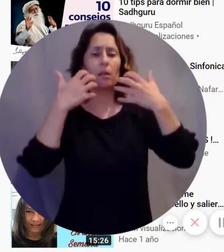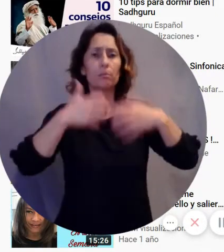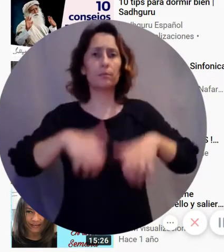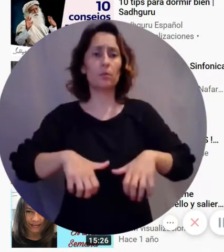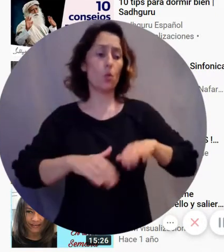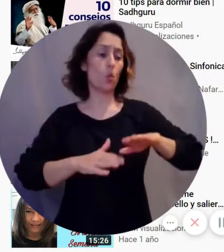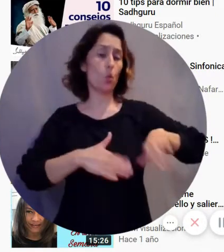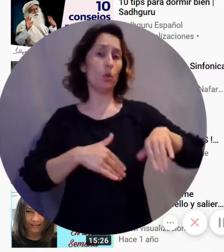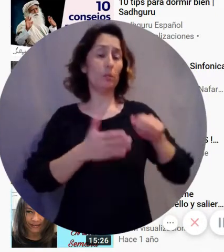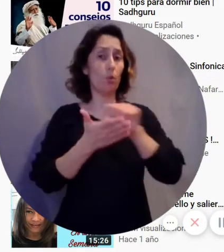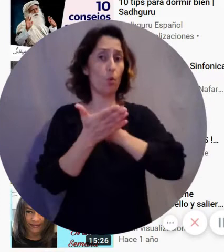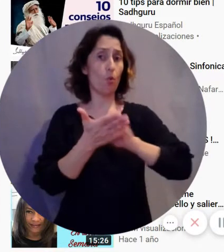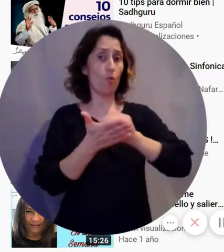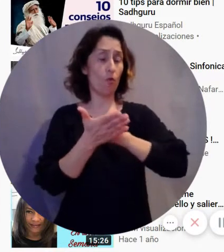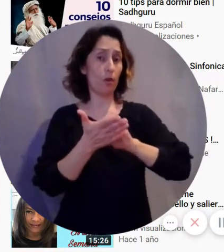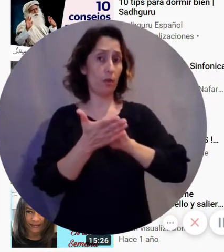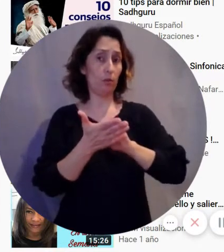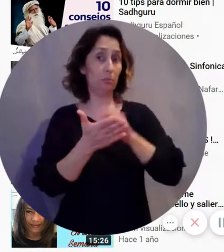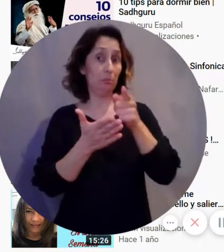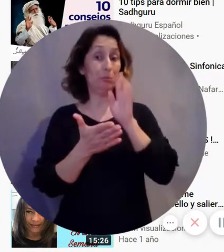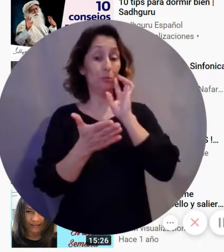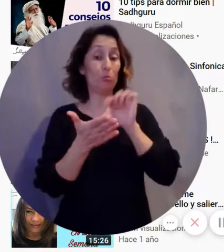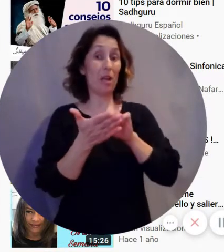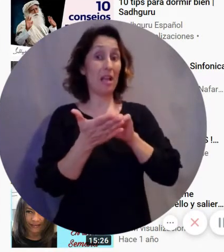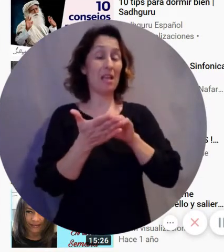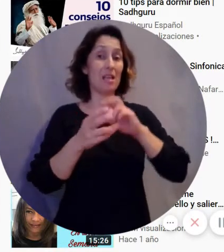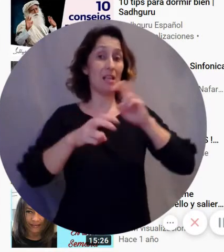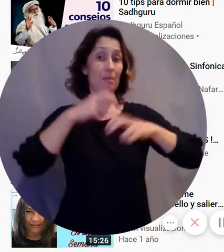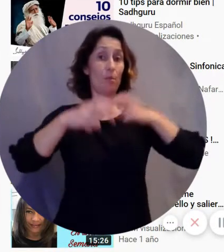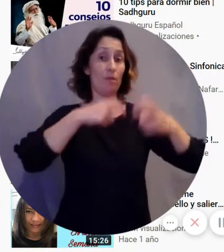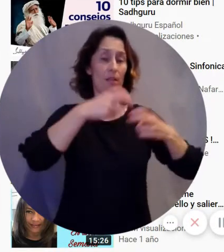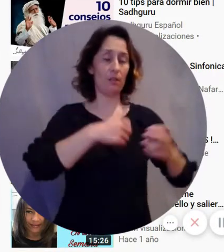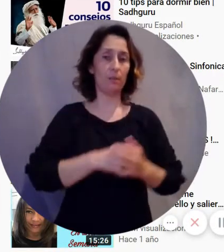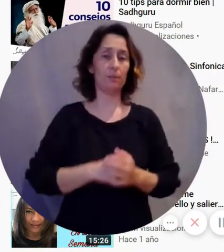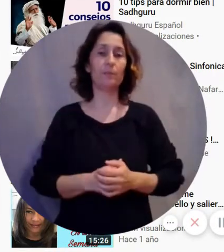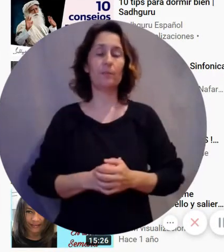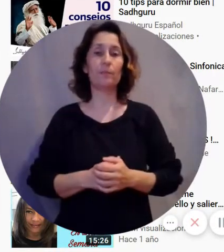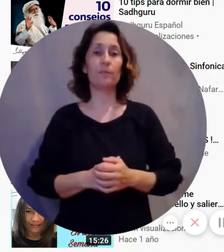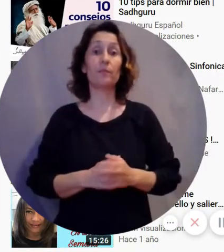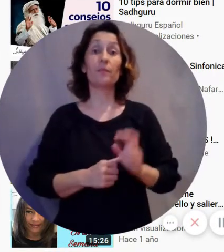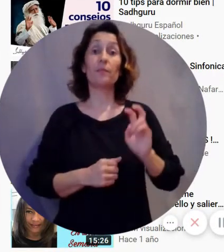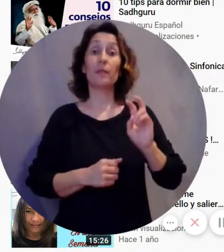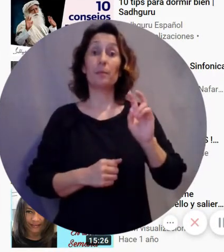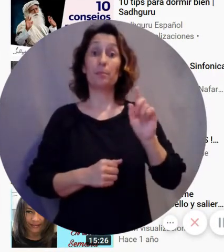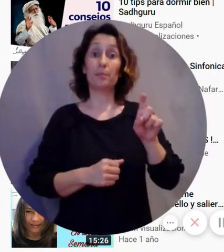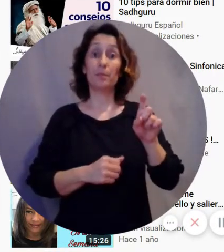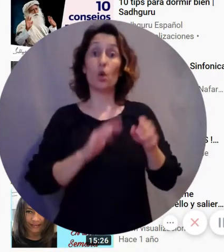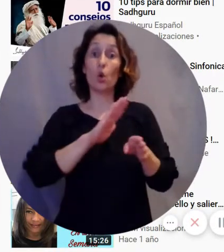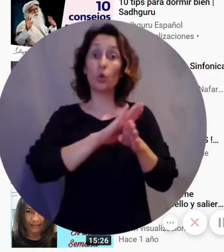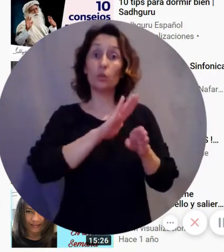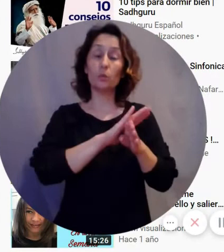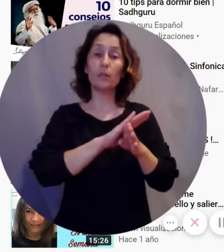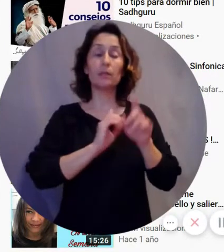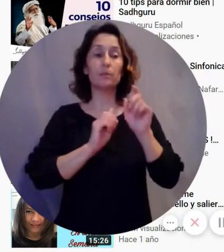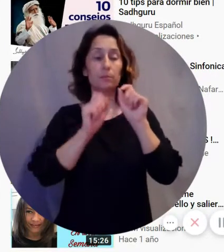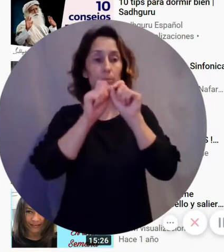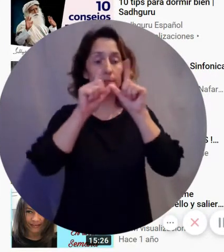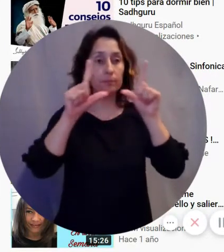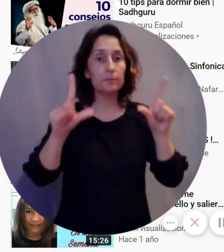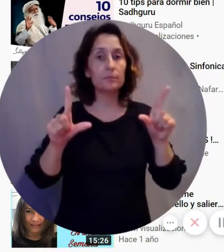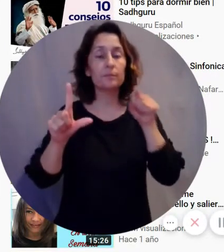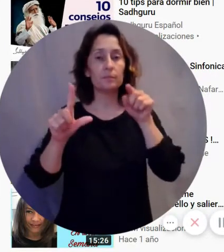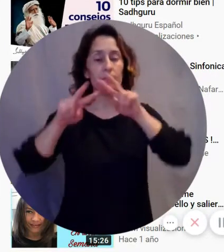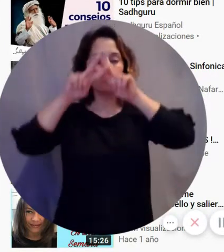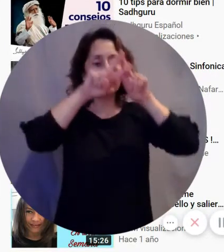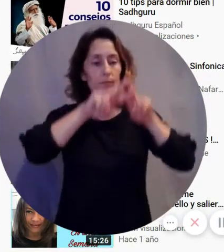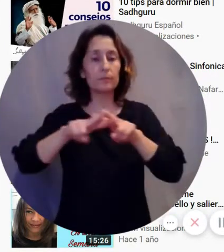que se estuvieron realizando cambios. Pulsando sobre el botón Continuar, entramos al contenido de ese borrador para trabajar en él. El borrador sobre el